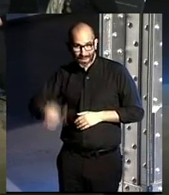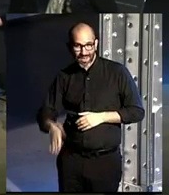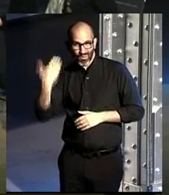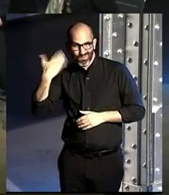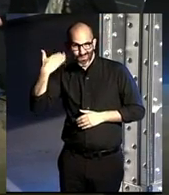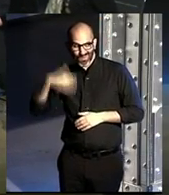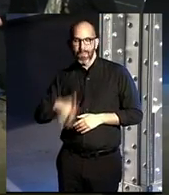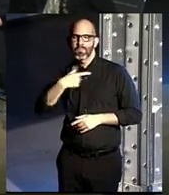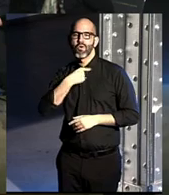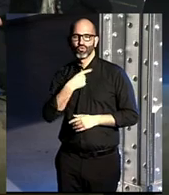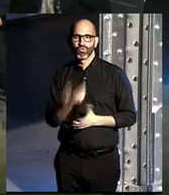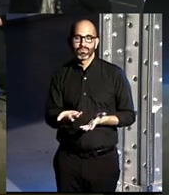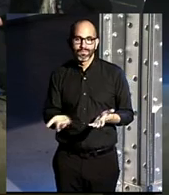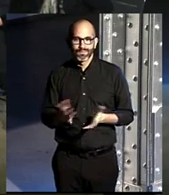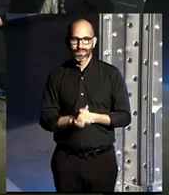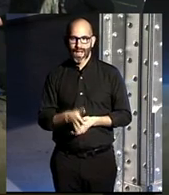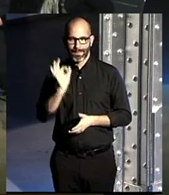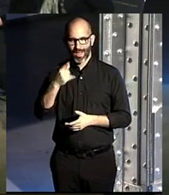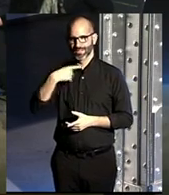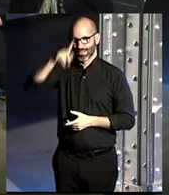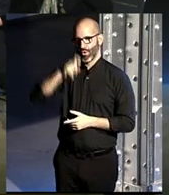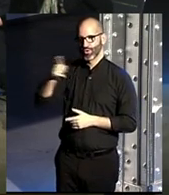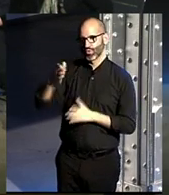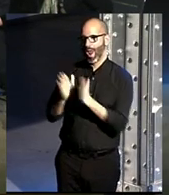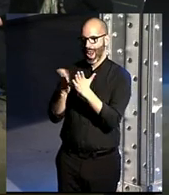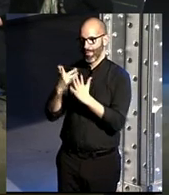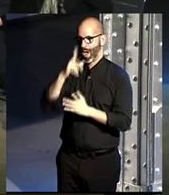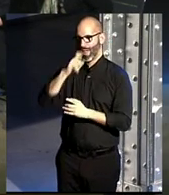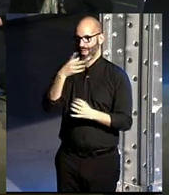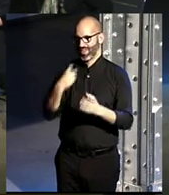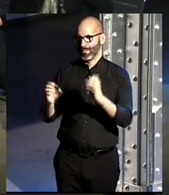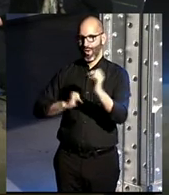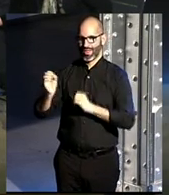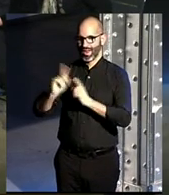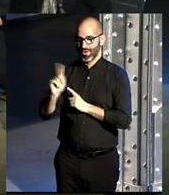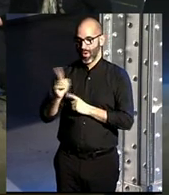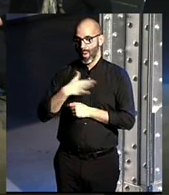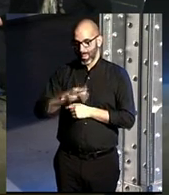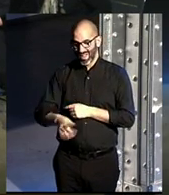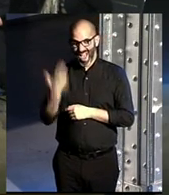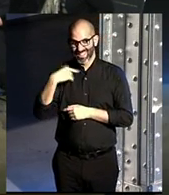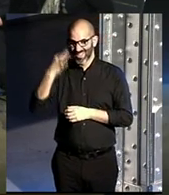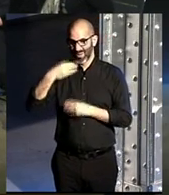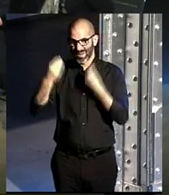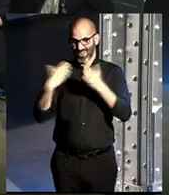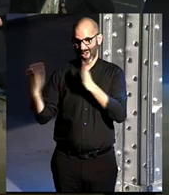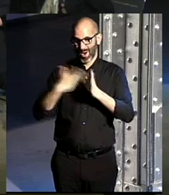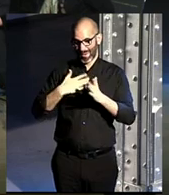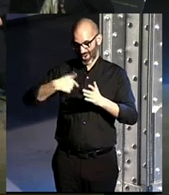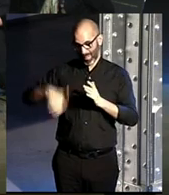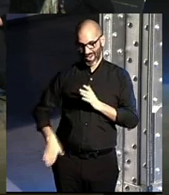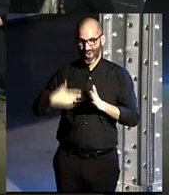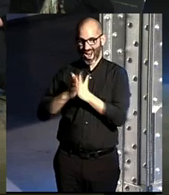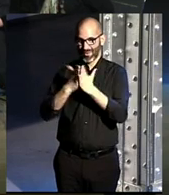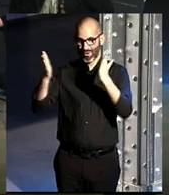libro, probablemente. O no te acordabas del 100% del No, probablemente no había leído el libro ese es el todavía. punto, ¿no? Sí. Yo,